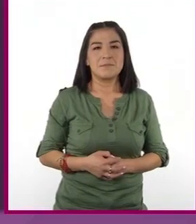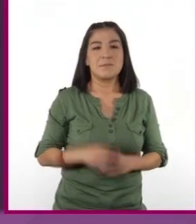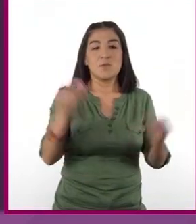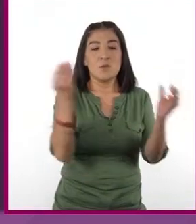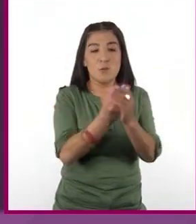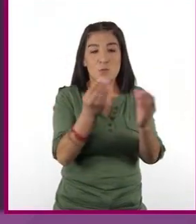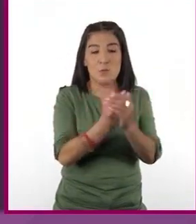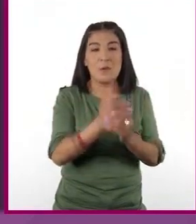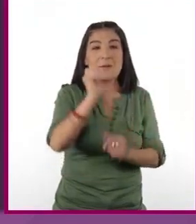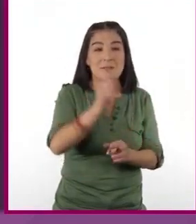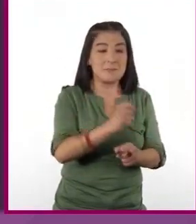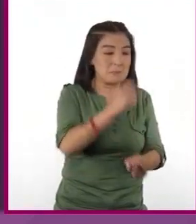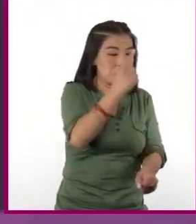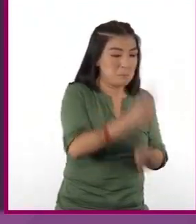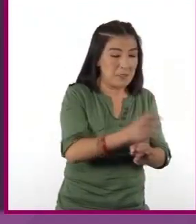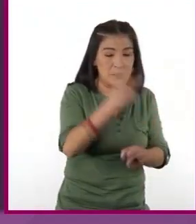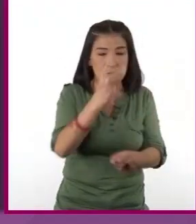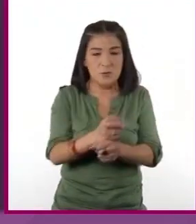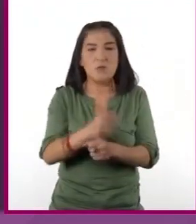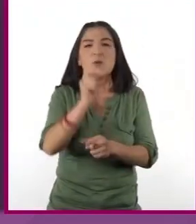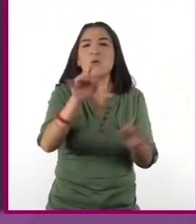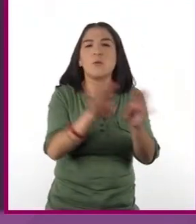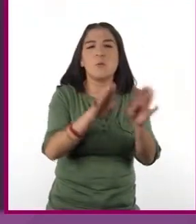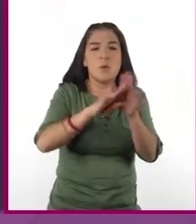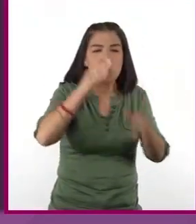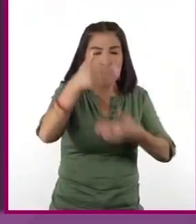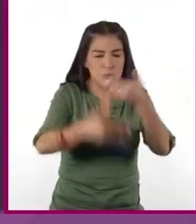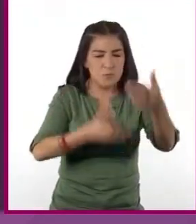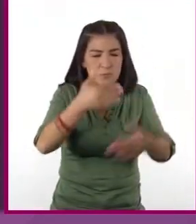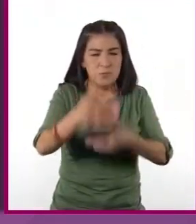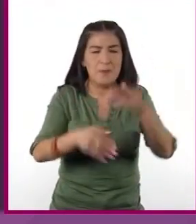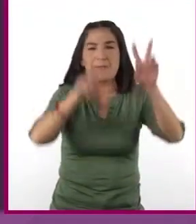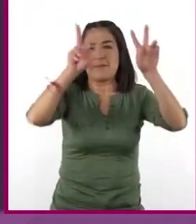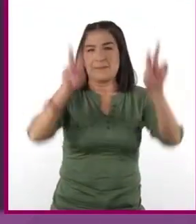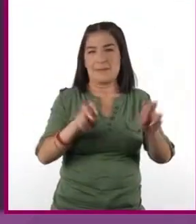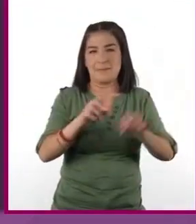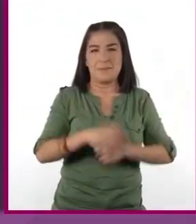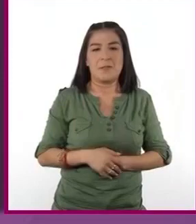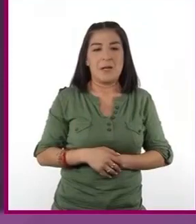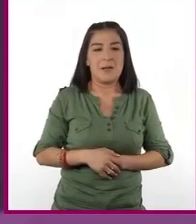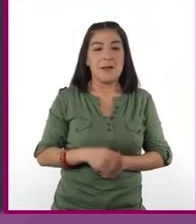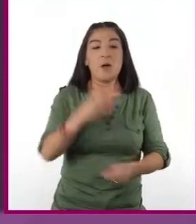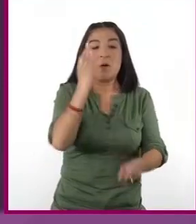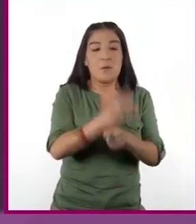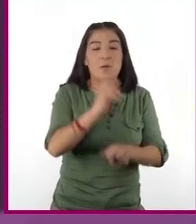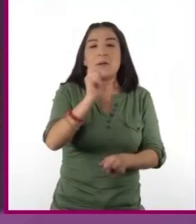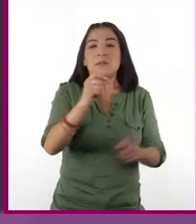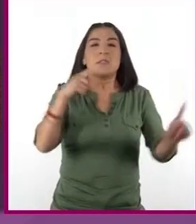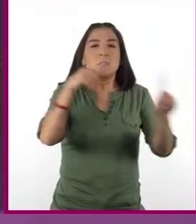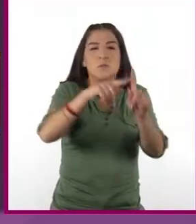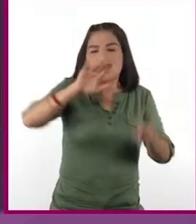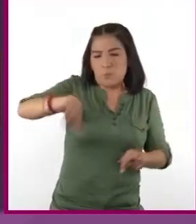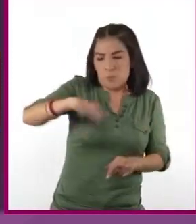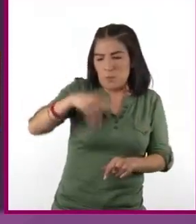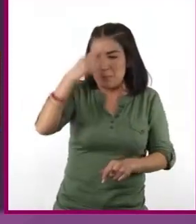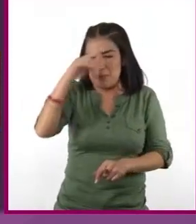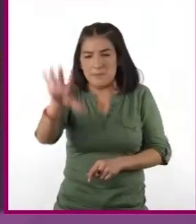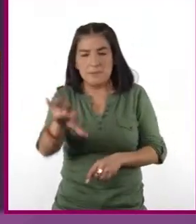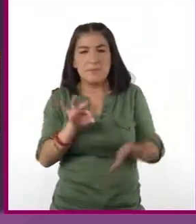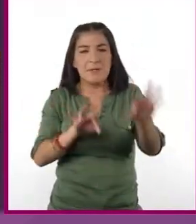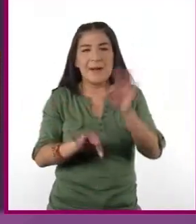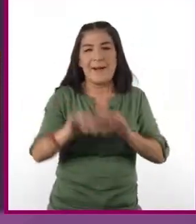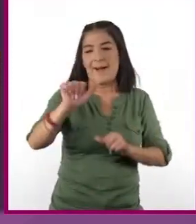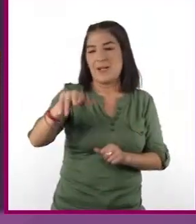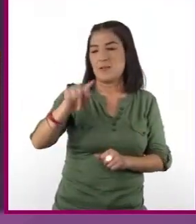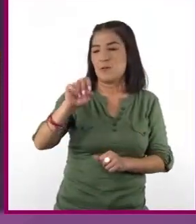segundo, han recopilado textos y le han dado seguimiento a un tema. Ahora determinarán los criterios de búsqueda y selección para una